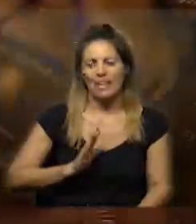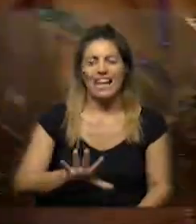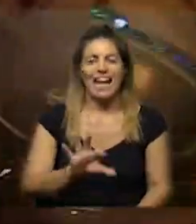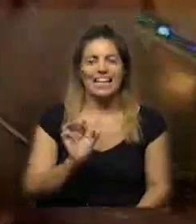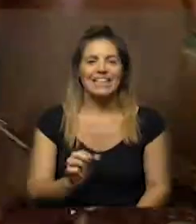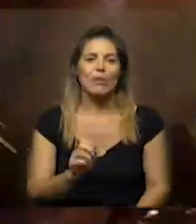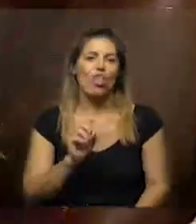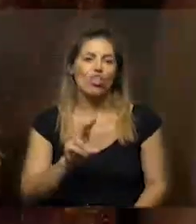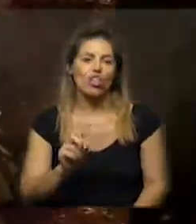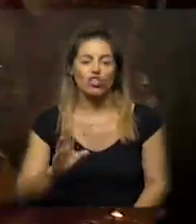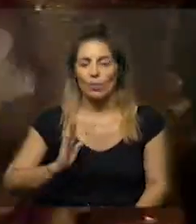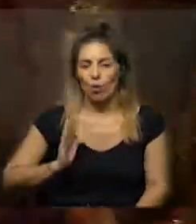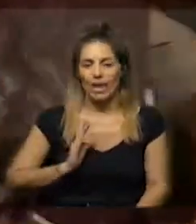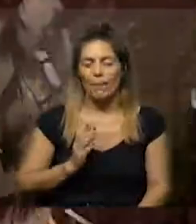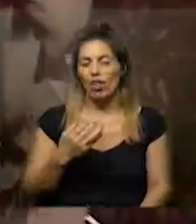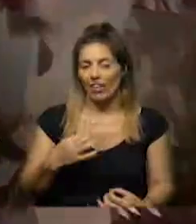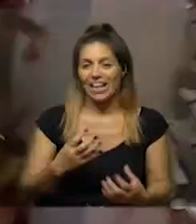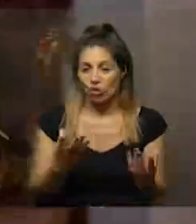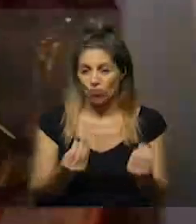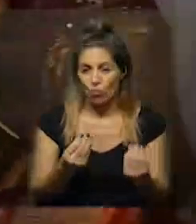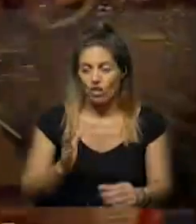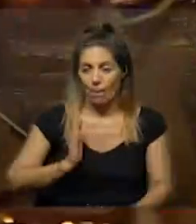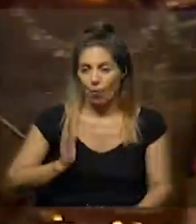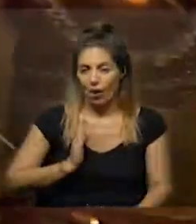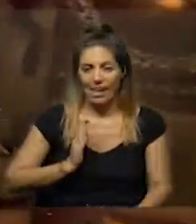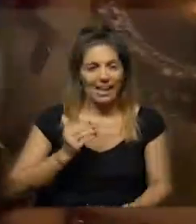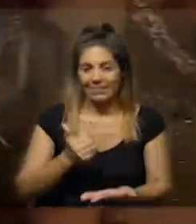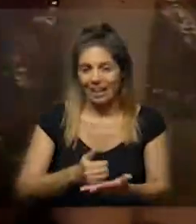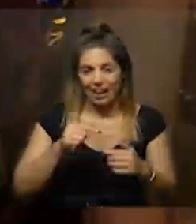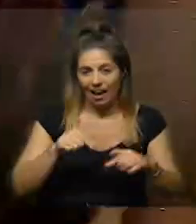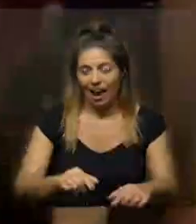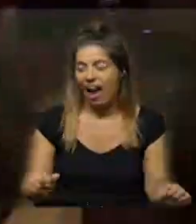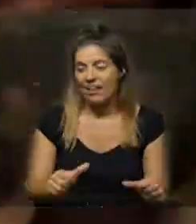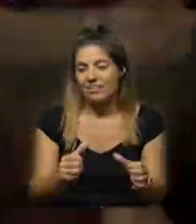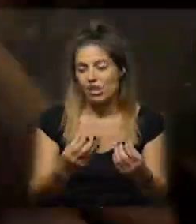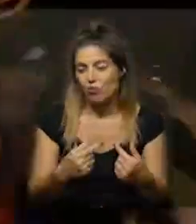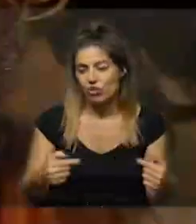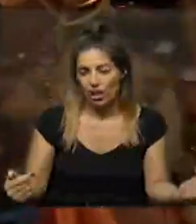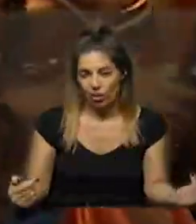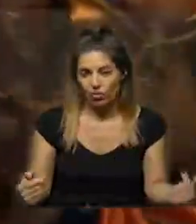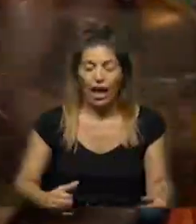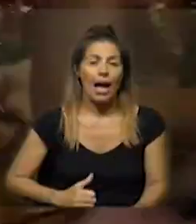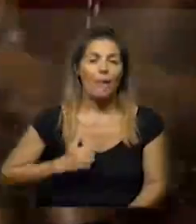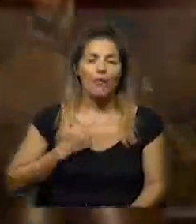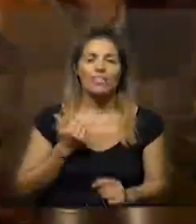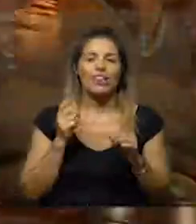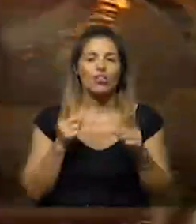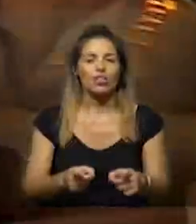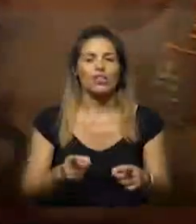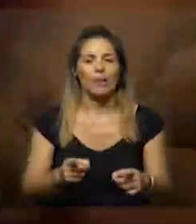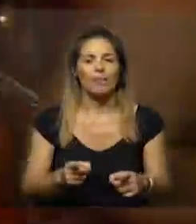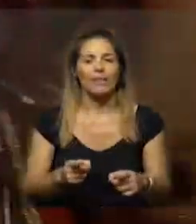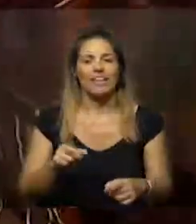elegimos a 12 mujeres, pero en realidad son muchísimas las que están atrás haciendo de todo. Y bueno, aprovechando también que